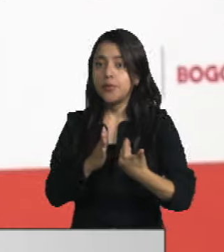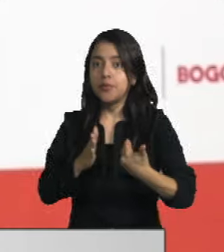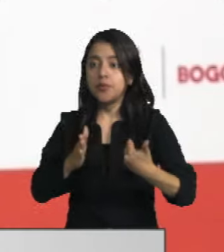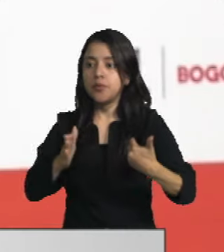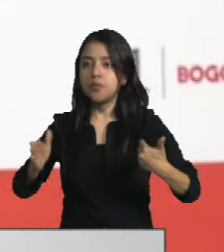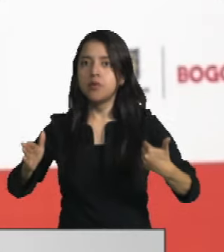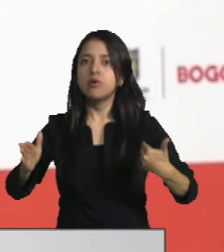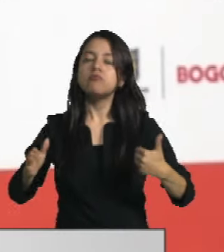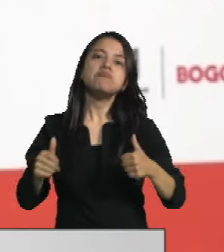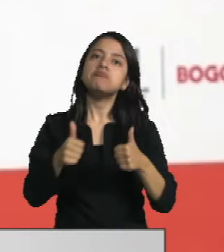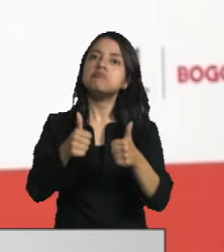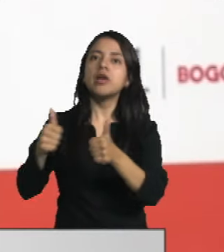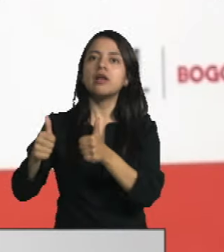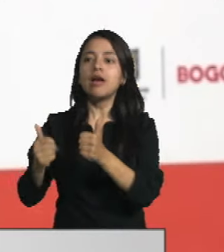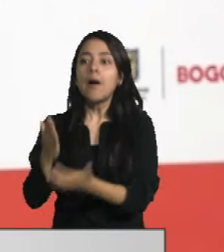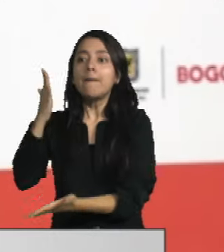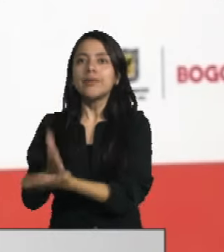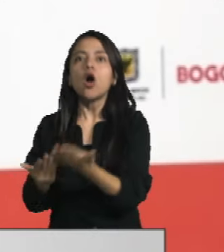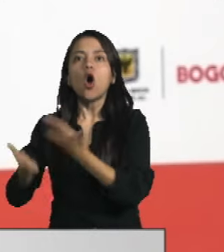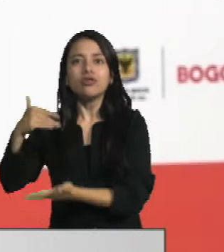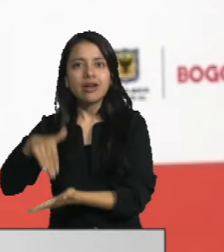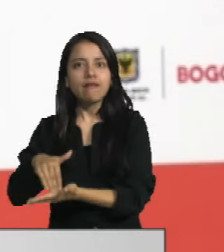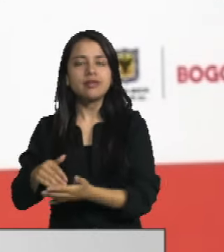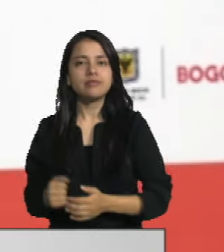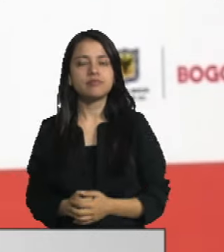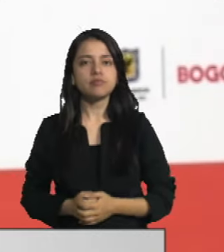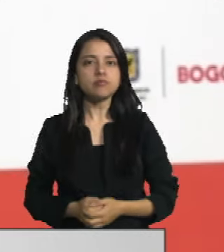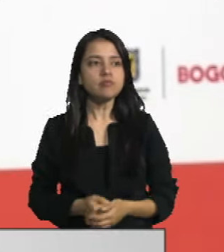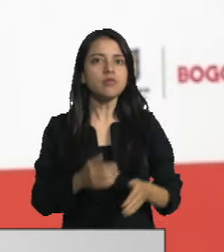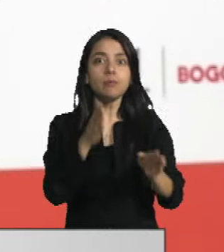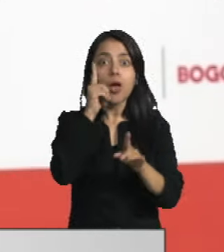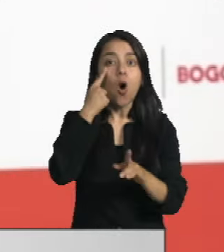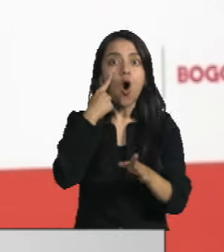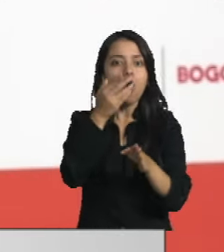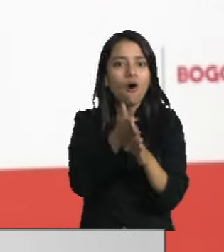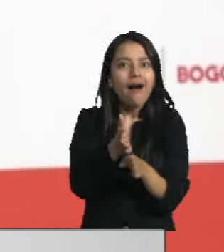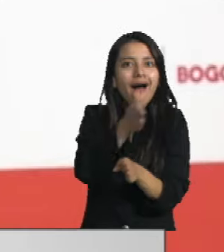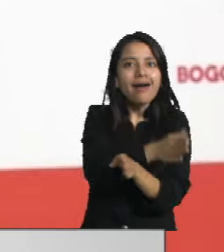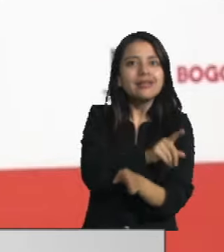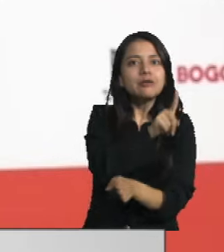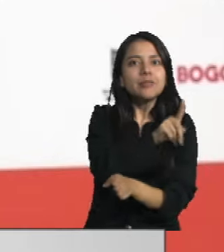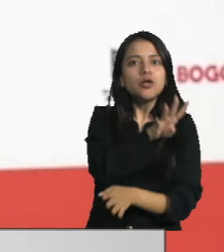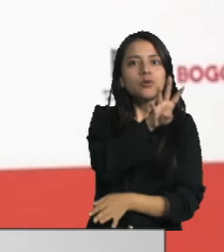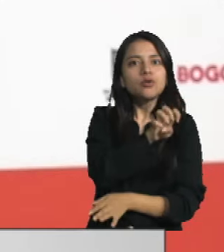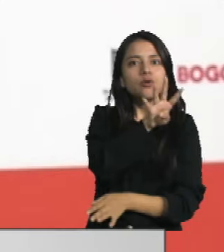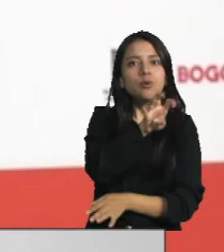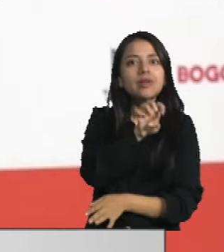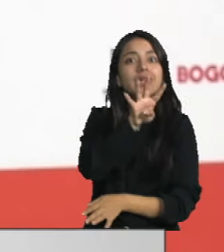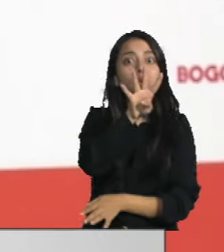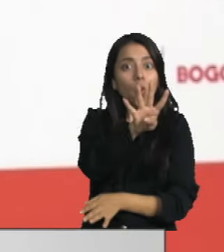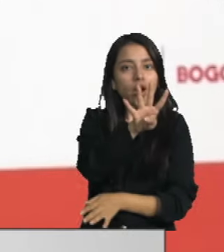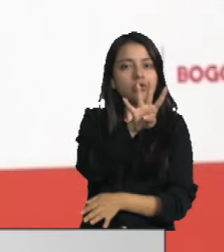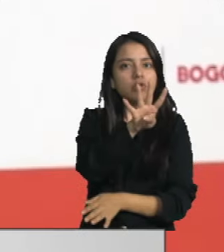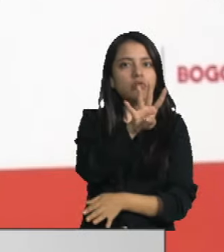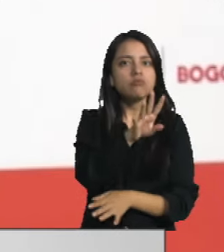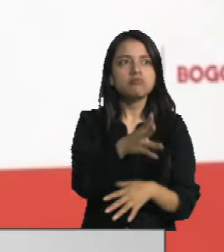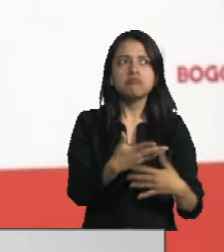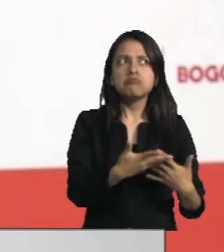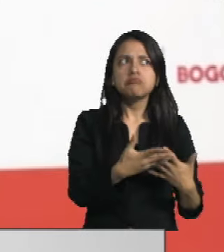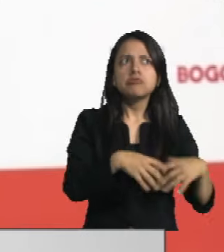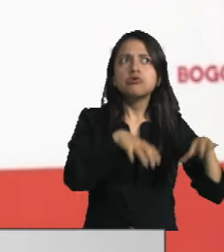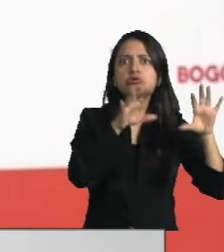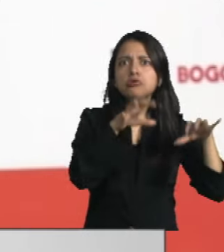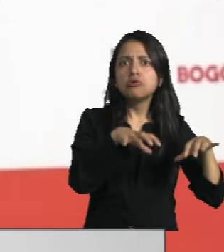año anterior al 95, no fue un año seco, tuvo precipitaciones y afluencias mayores al promedio histórico, mientras que